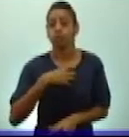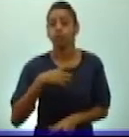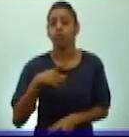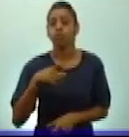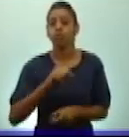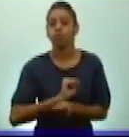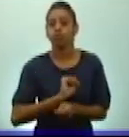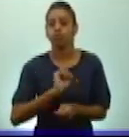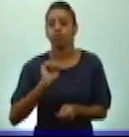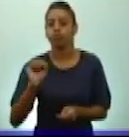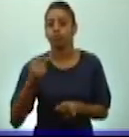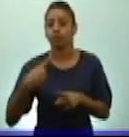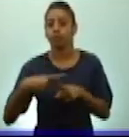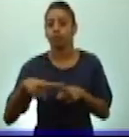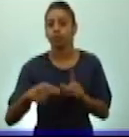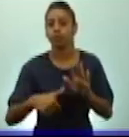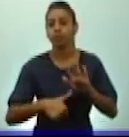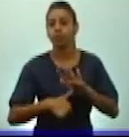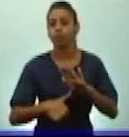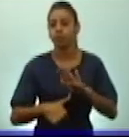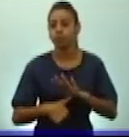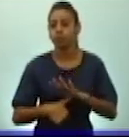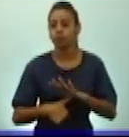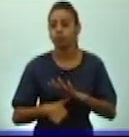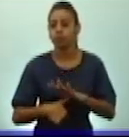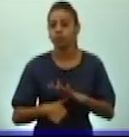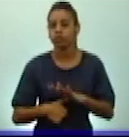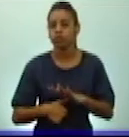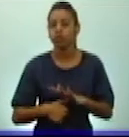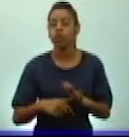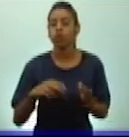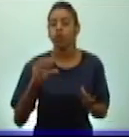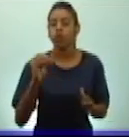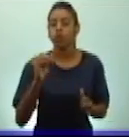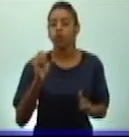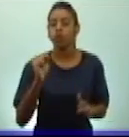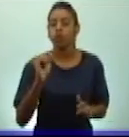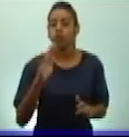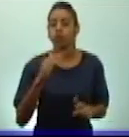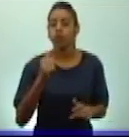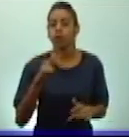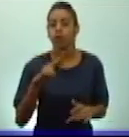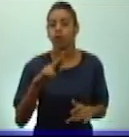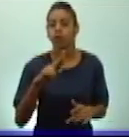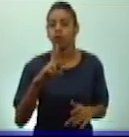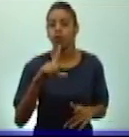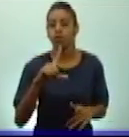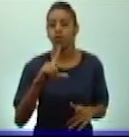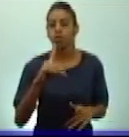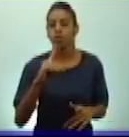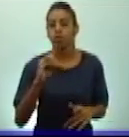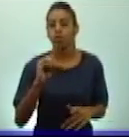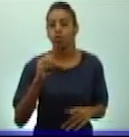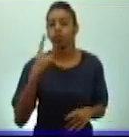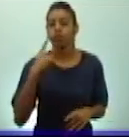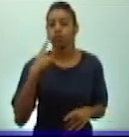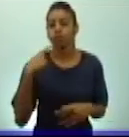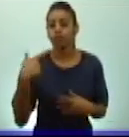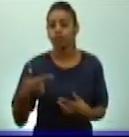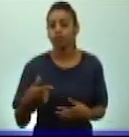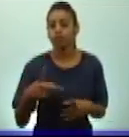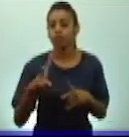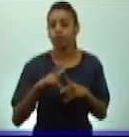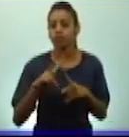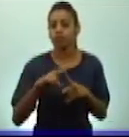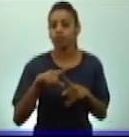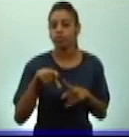como presidente de la República el abogado Osvaldo Dorticós Torrado, personalidad que ustedes también estudiaron